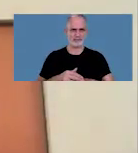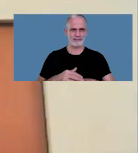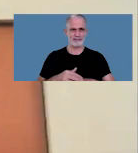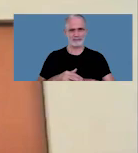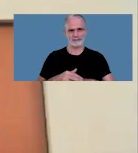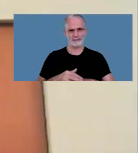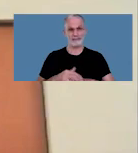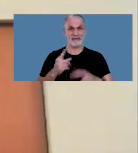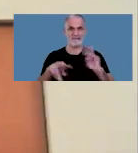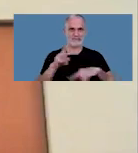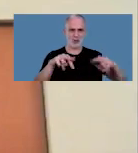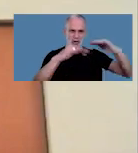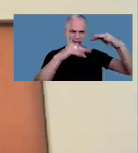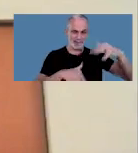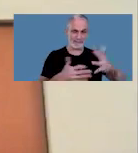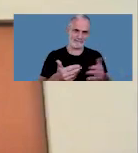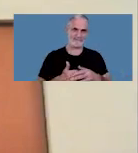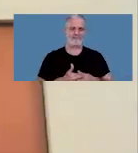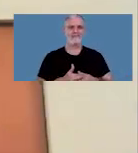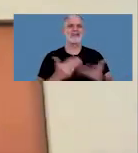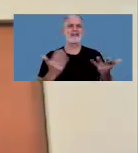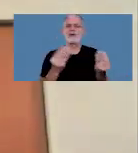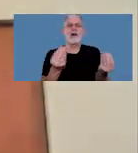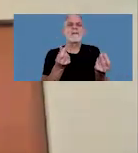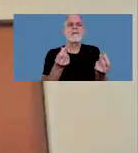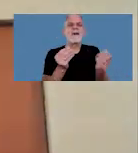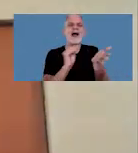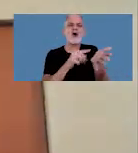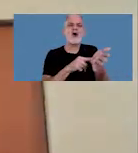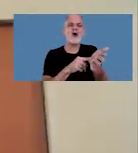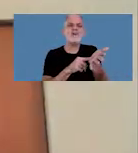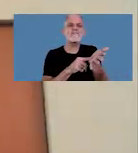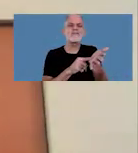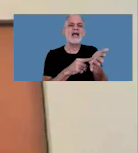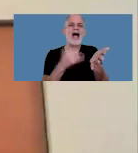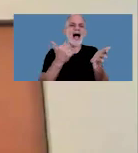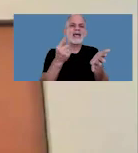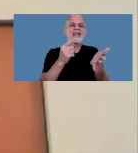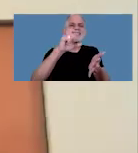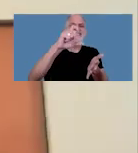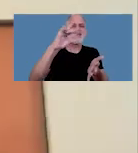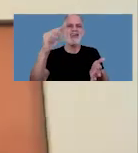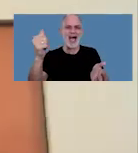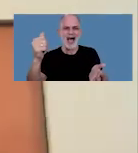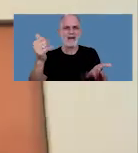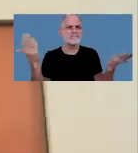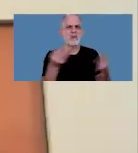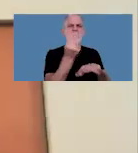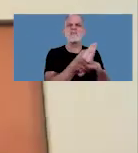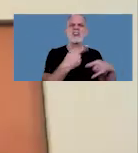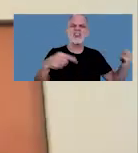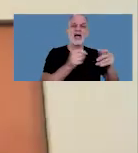Que la estoy buscando. ¿A qué valor de cotización se evalúan los CDR que representan